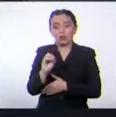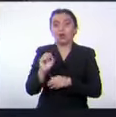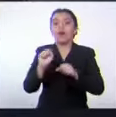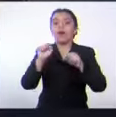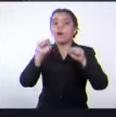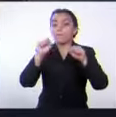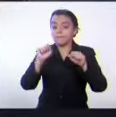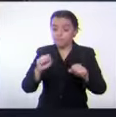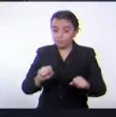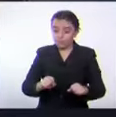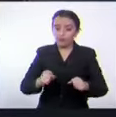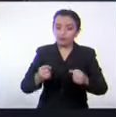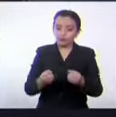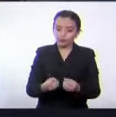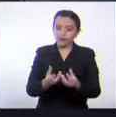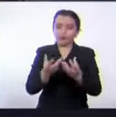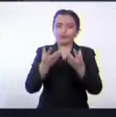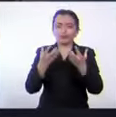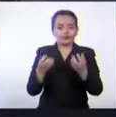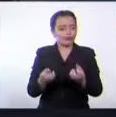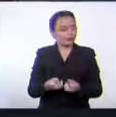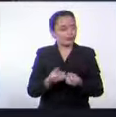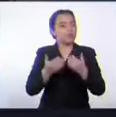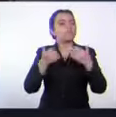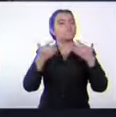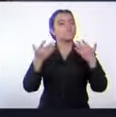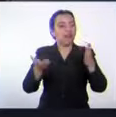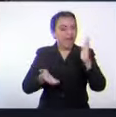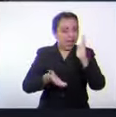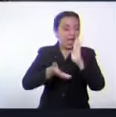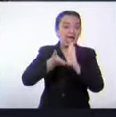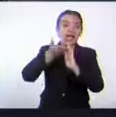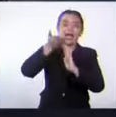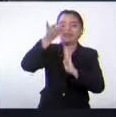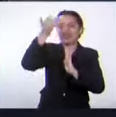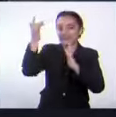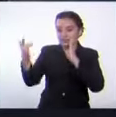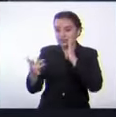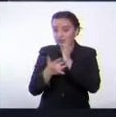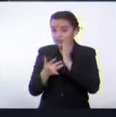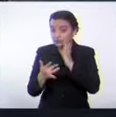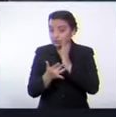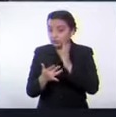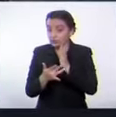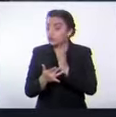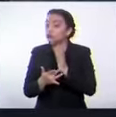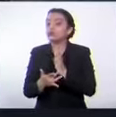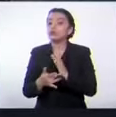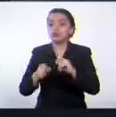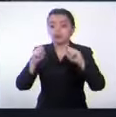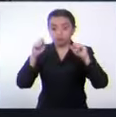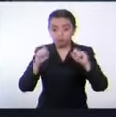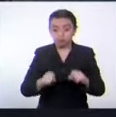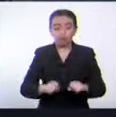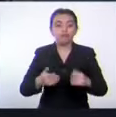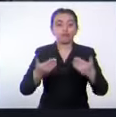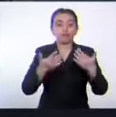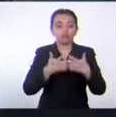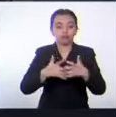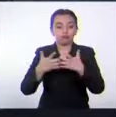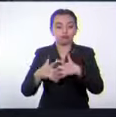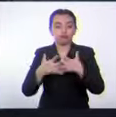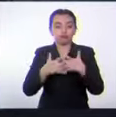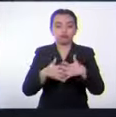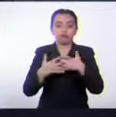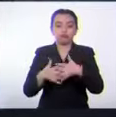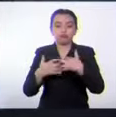disponibilidad. Sin embargo, la alta tecnología empleada en su proceso de fabricación